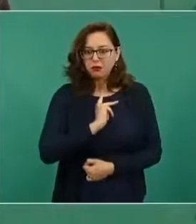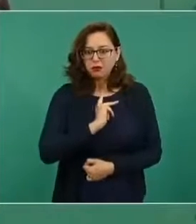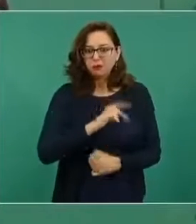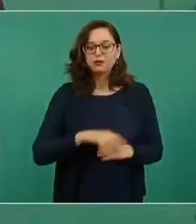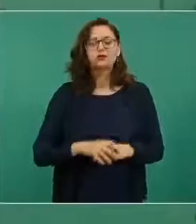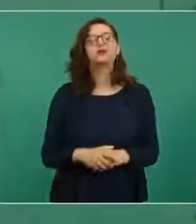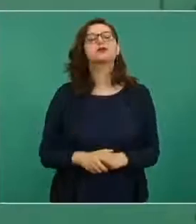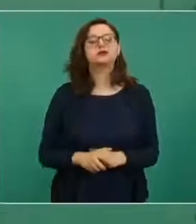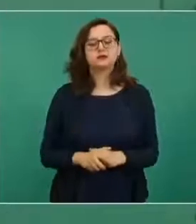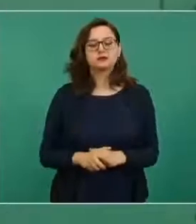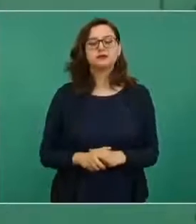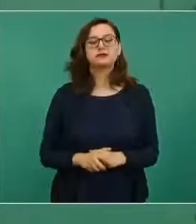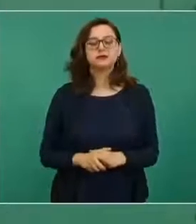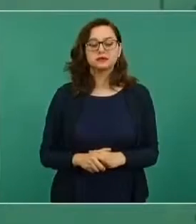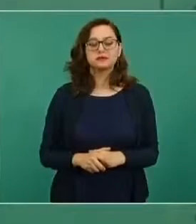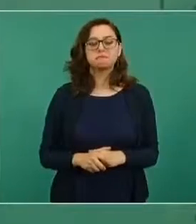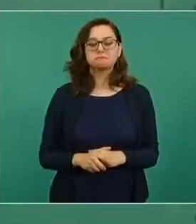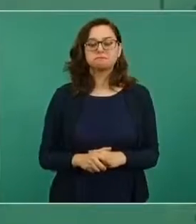Fue una